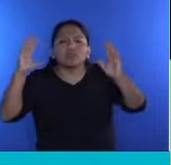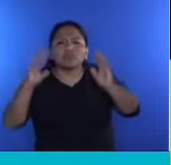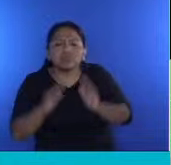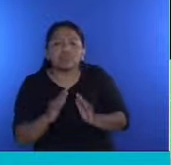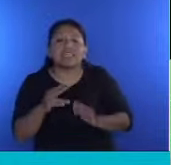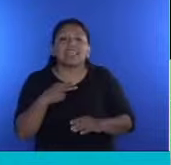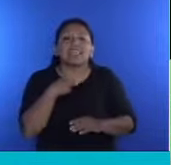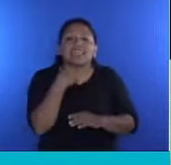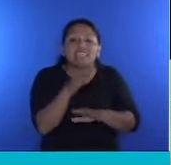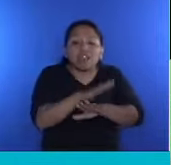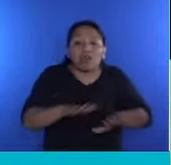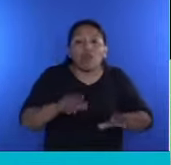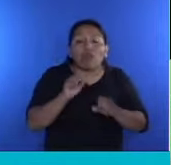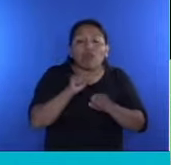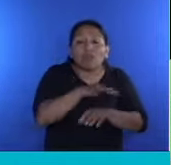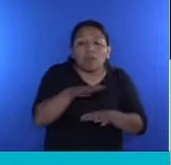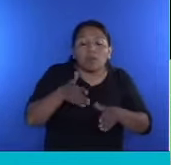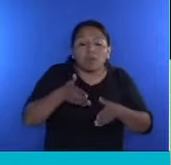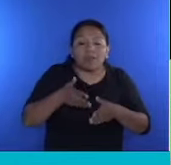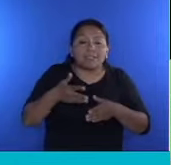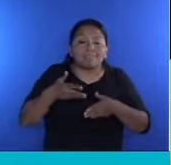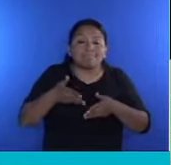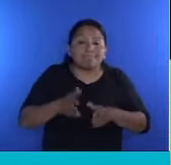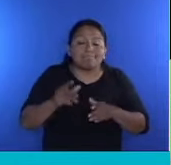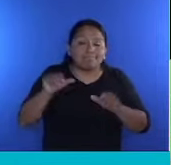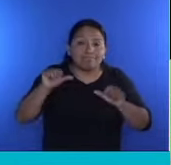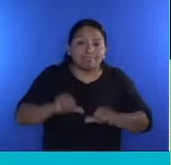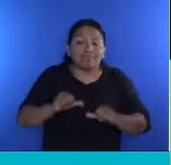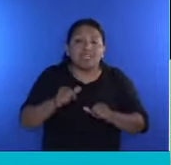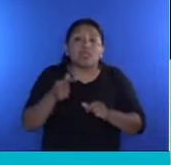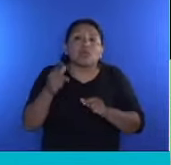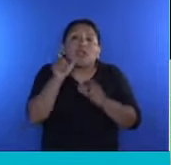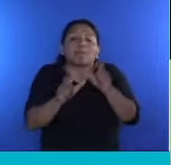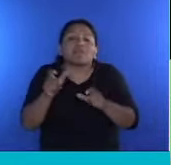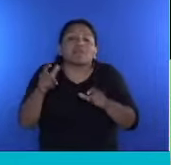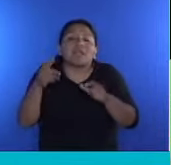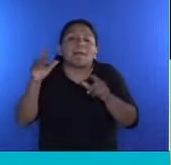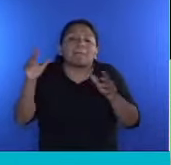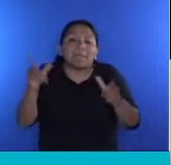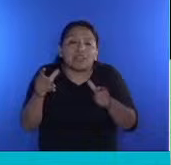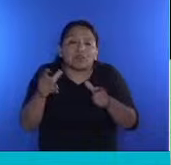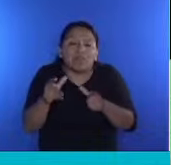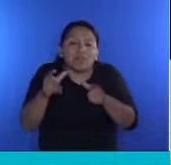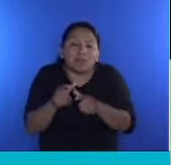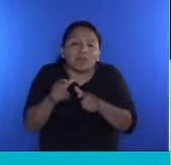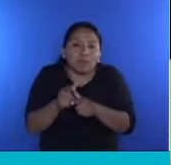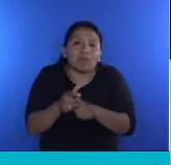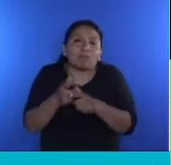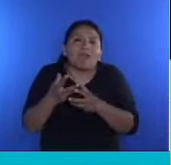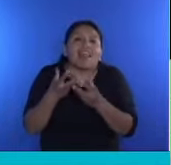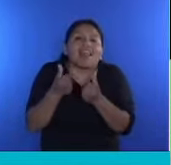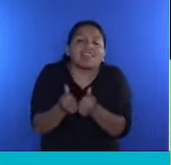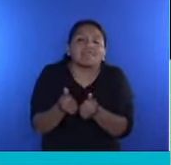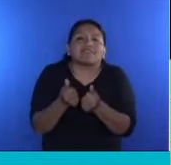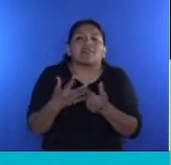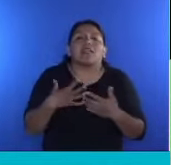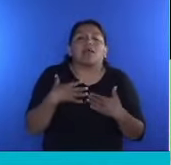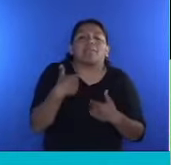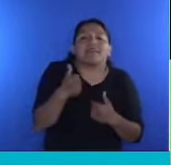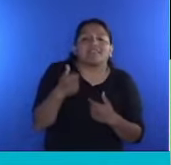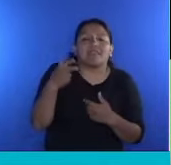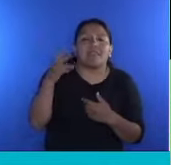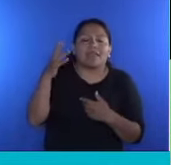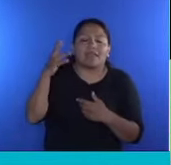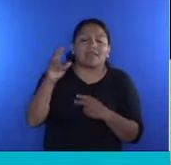pueblo que no nace es un hombre menos en la defensa de la patria y de Perón.